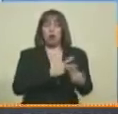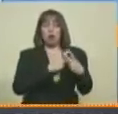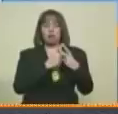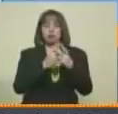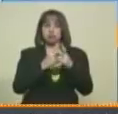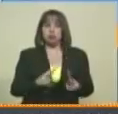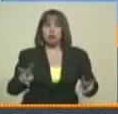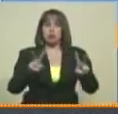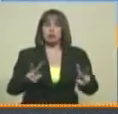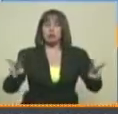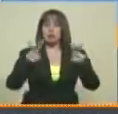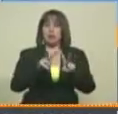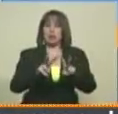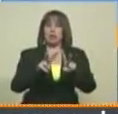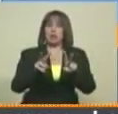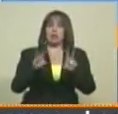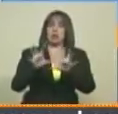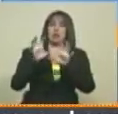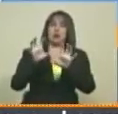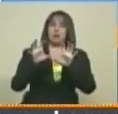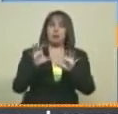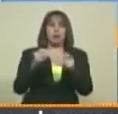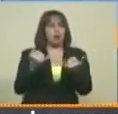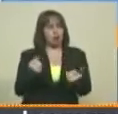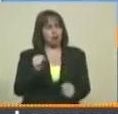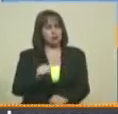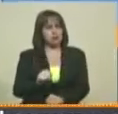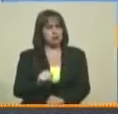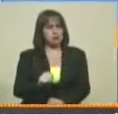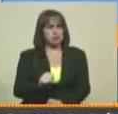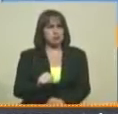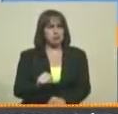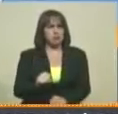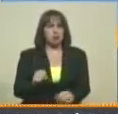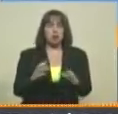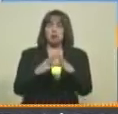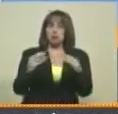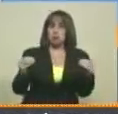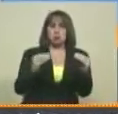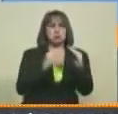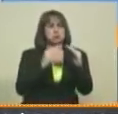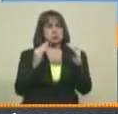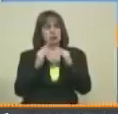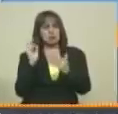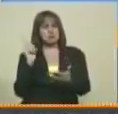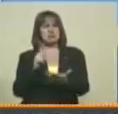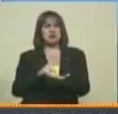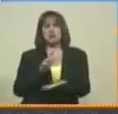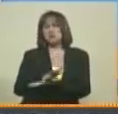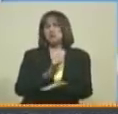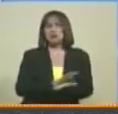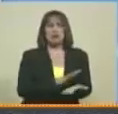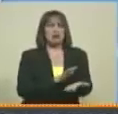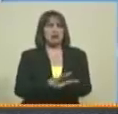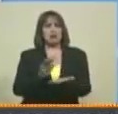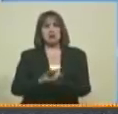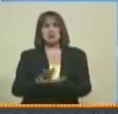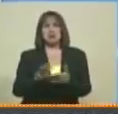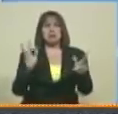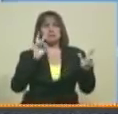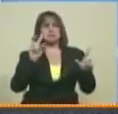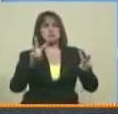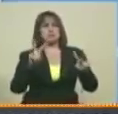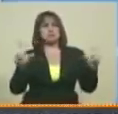el humor. Ahora sí, como está todo el mundo en su casa, llegando tranquilo, tenemos plena sintonía